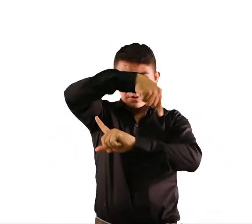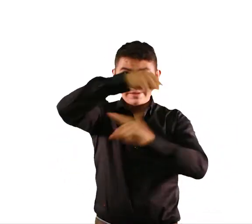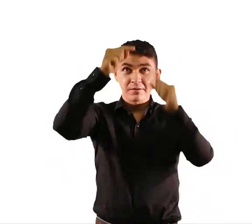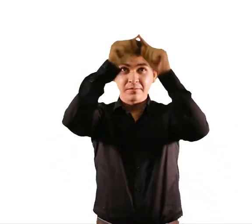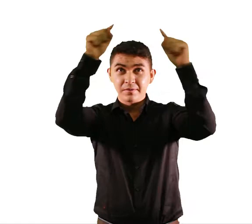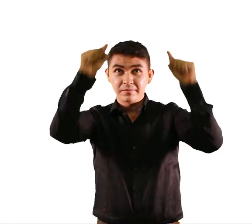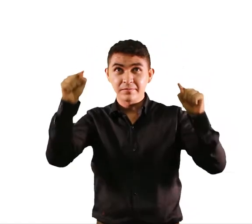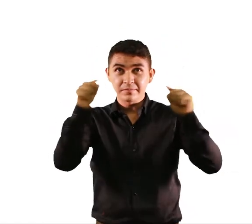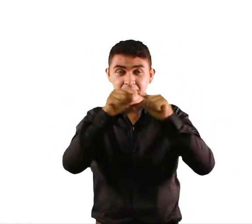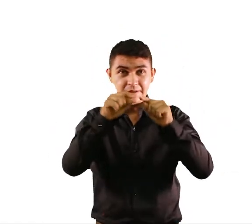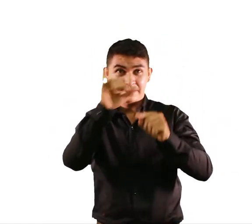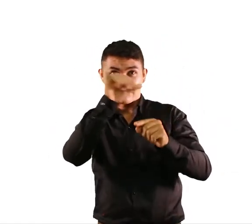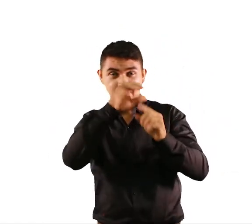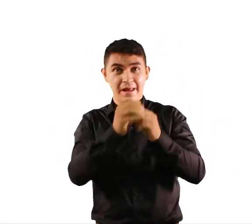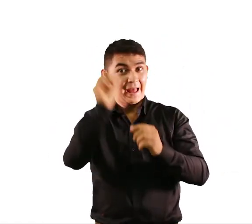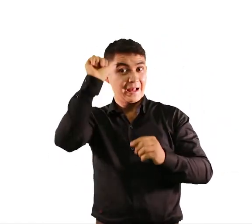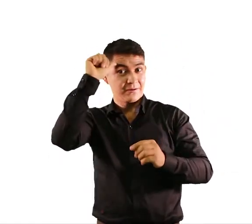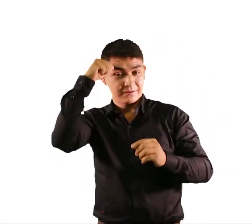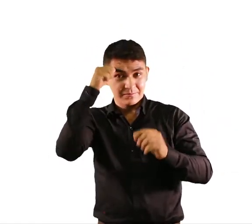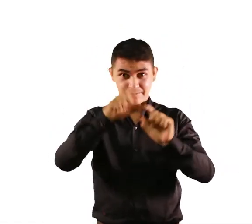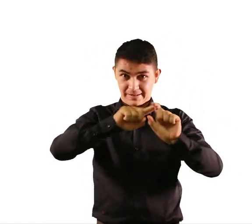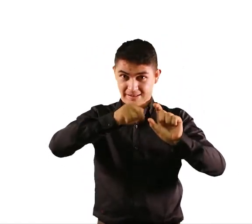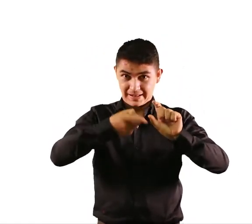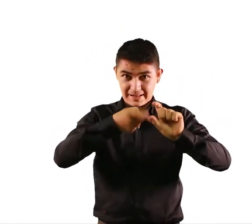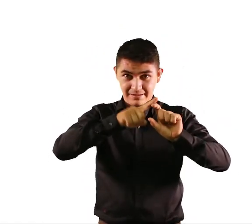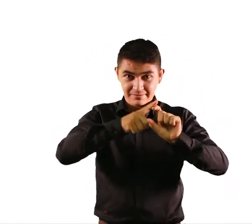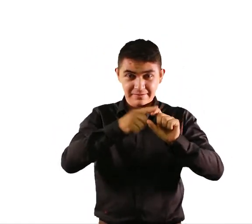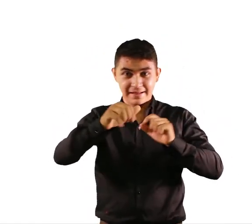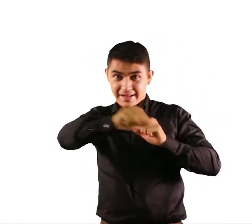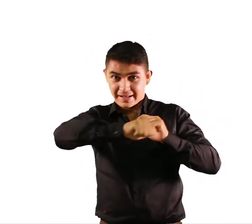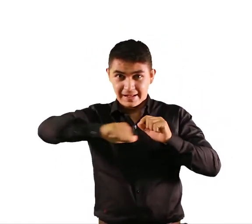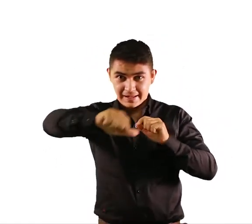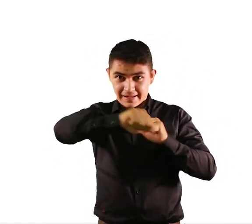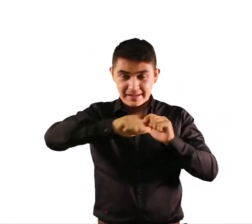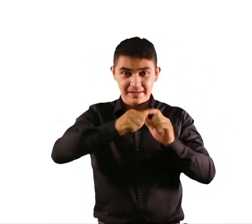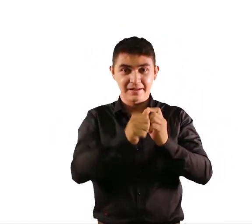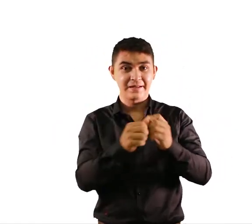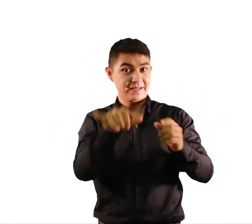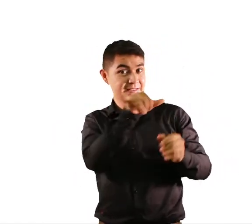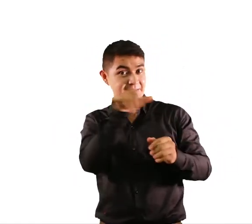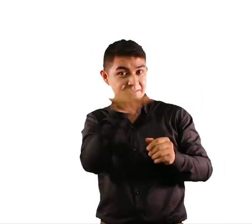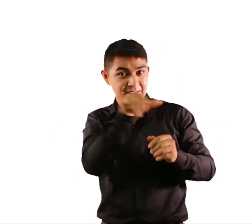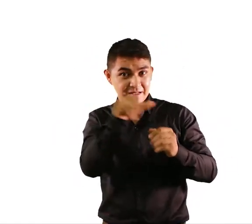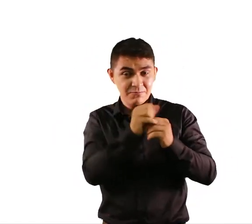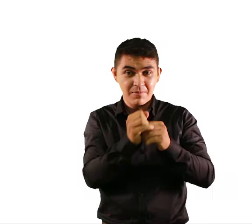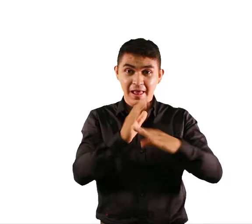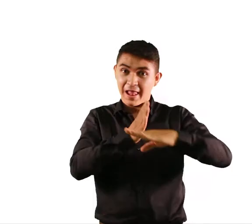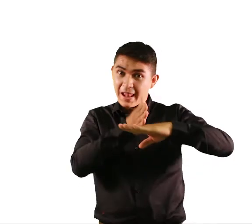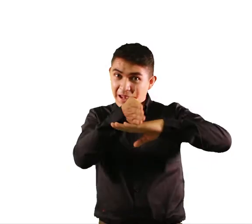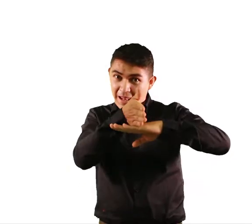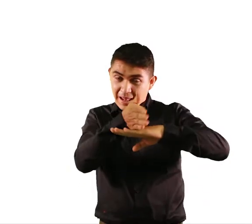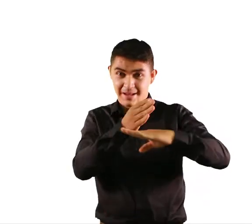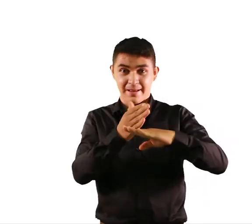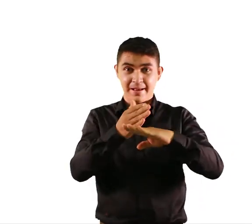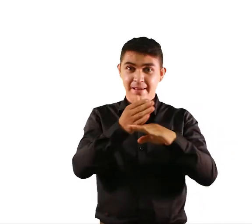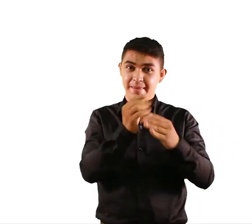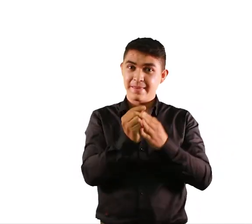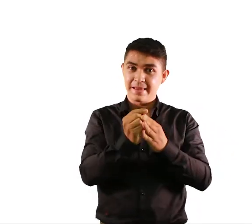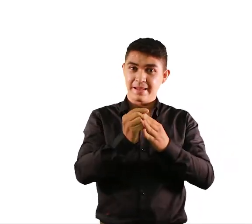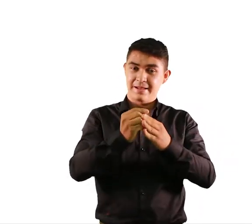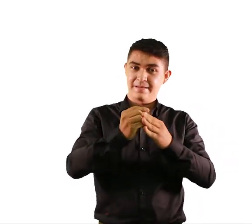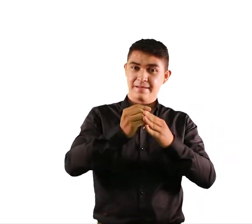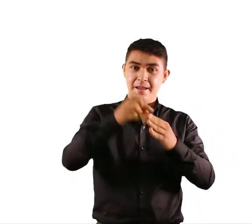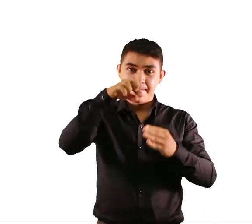recordamos entonces la ecuación de área, que es igual a la mitad del perímetro